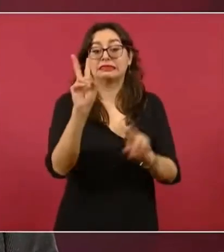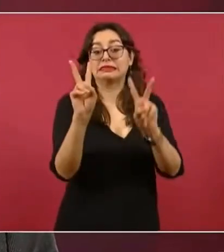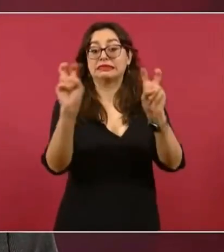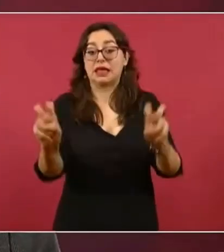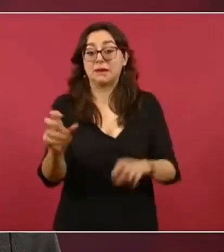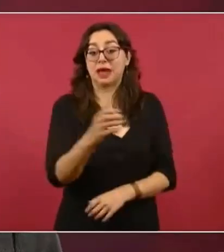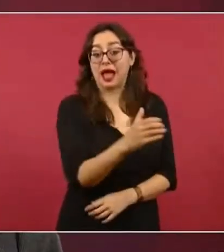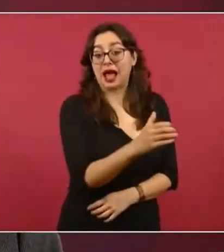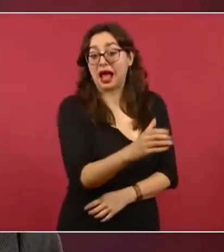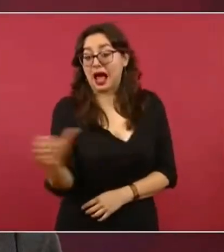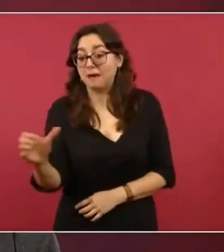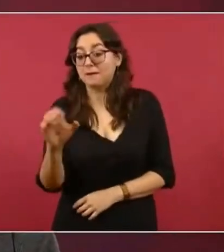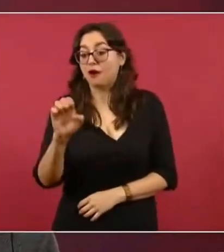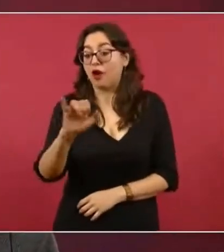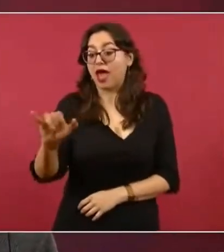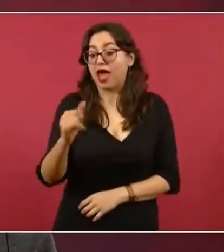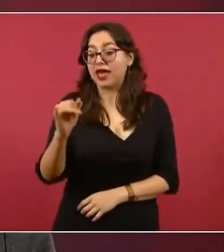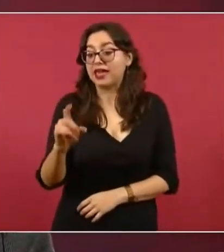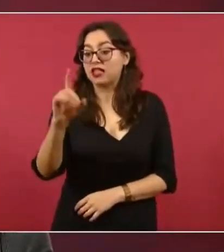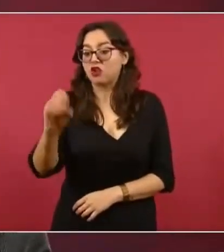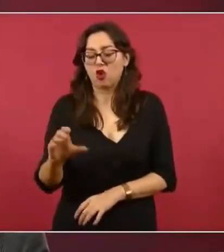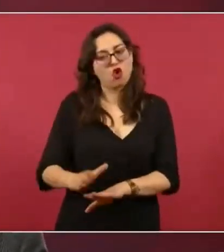y ejidatarios votando por el PAN.